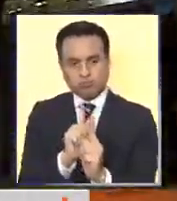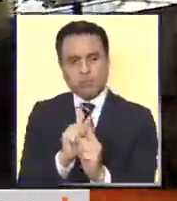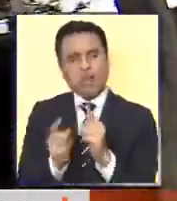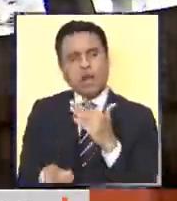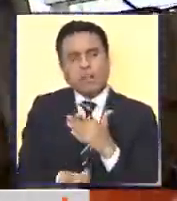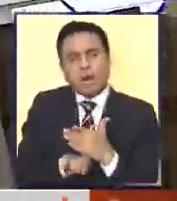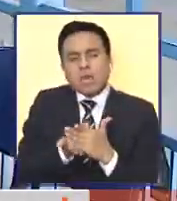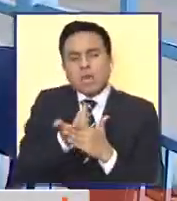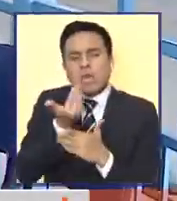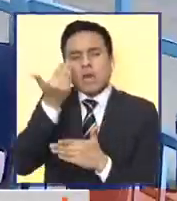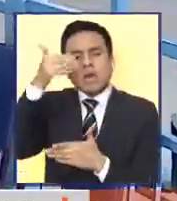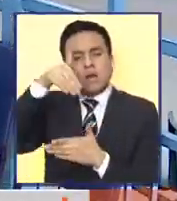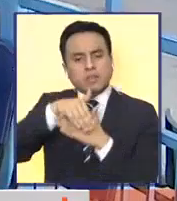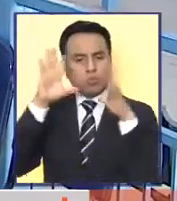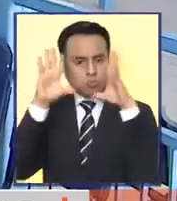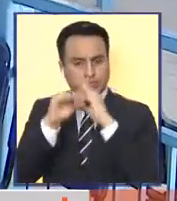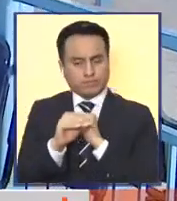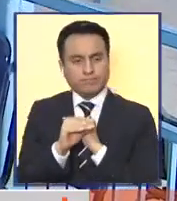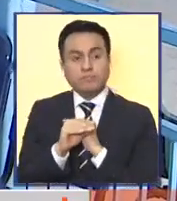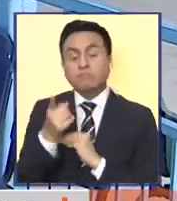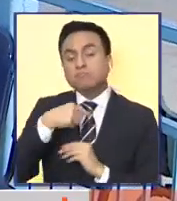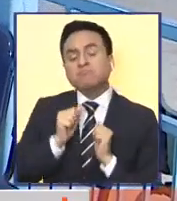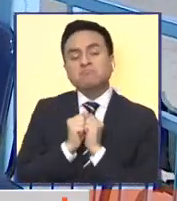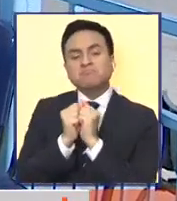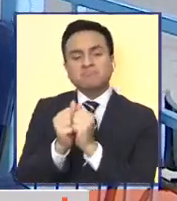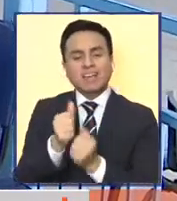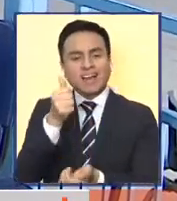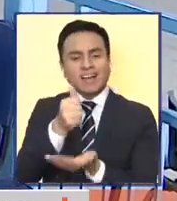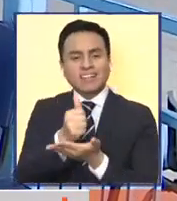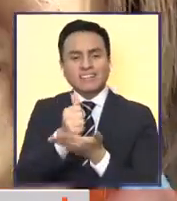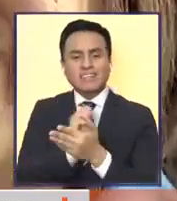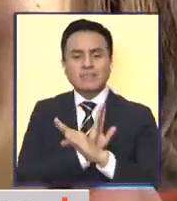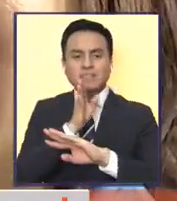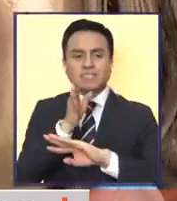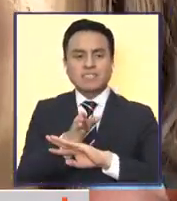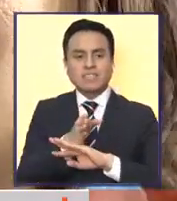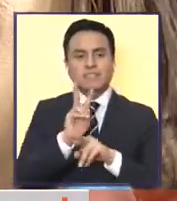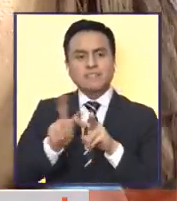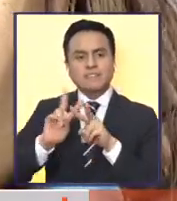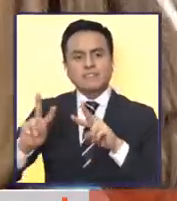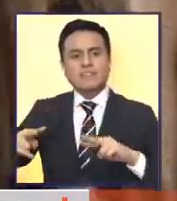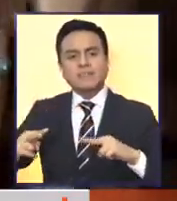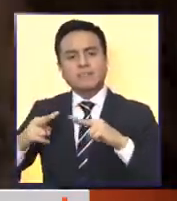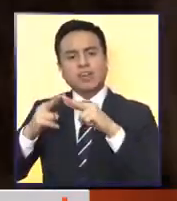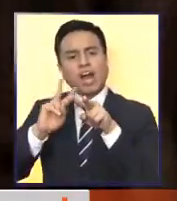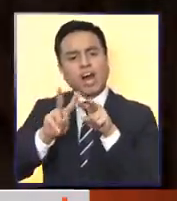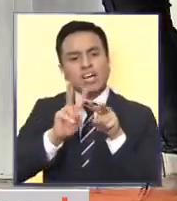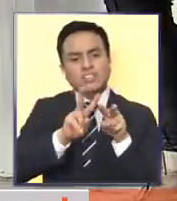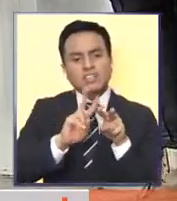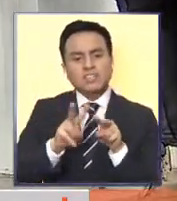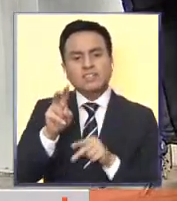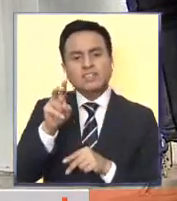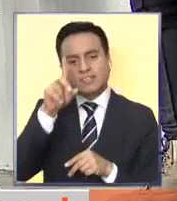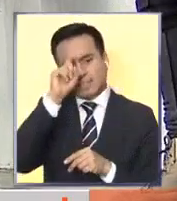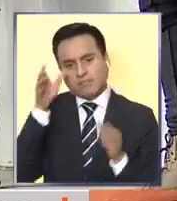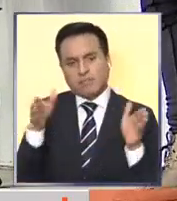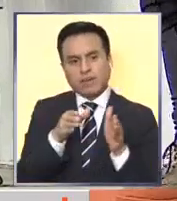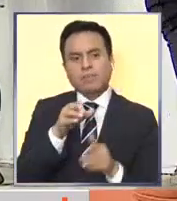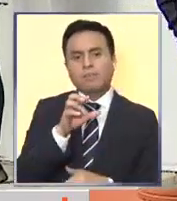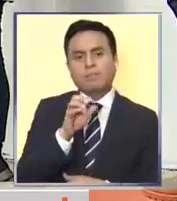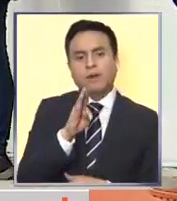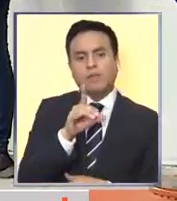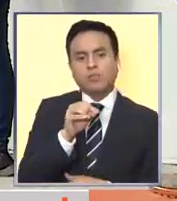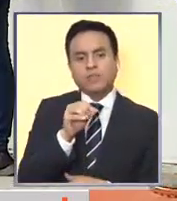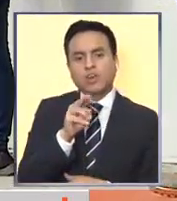mañana hasta la noche. Acompañamos a la alcaldesa a una visita a las reparaciones que se realizan en el CESFAM Pablo de Roca.